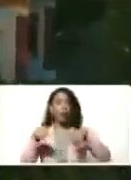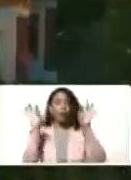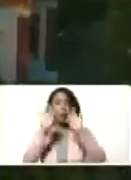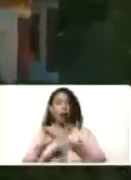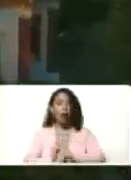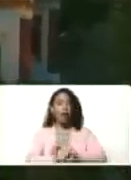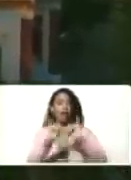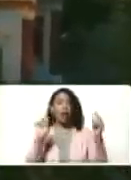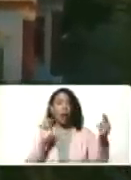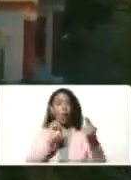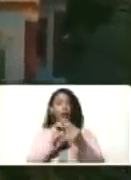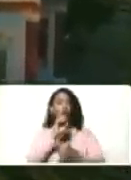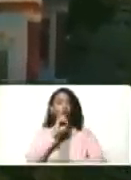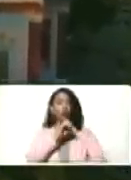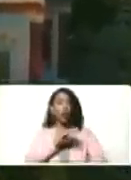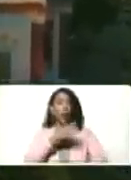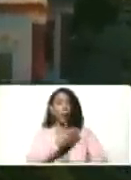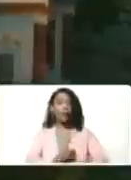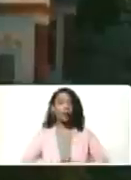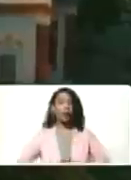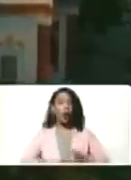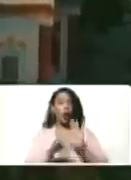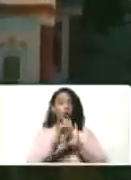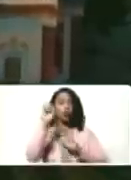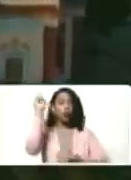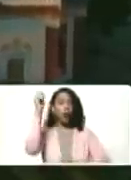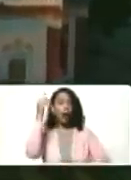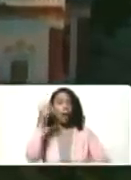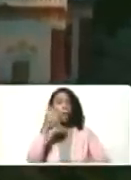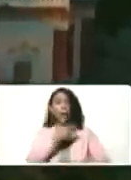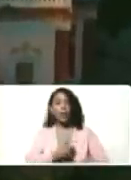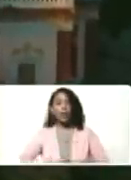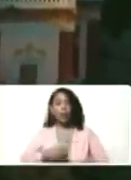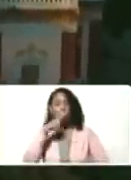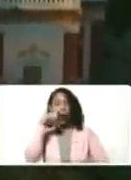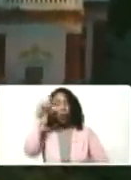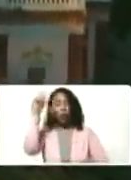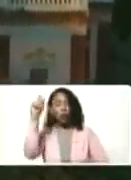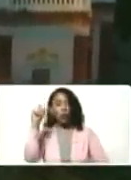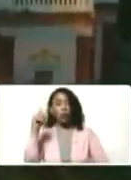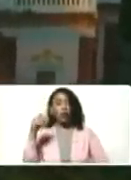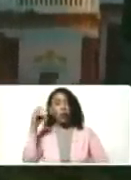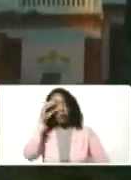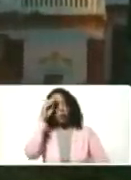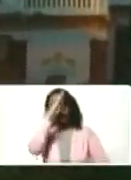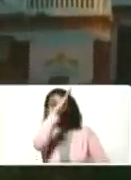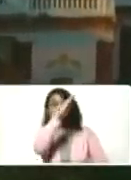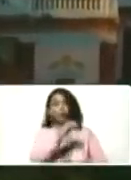finaliza este encuentro histórico entre el presidente constitucional Nicolás Maduro y el presidente de Colombia, Gustavo Petro.